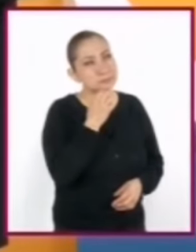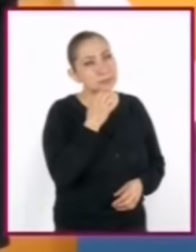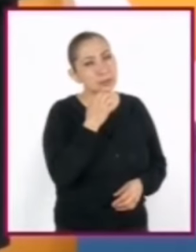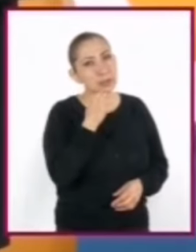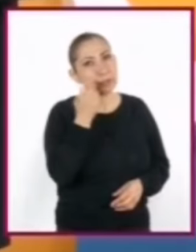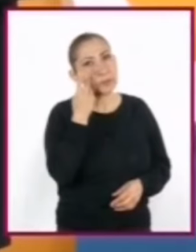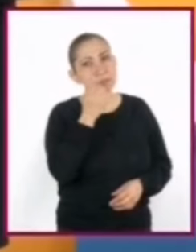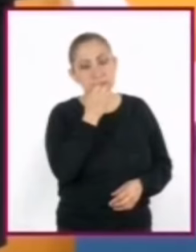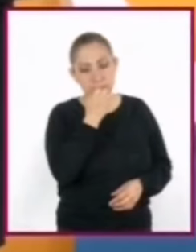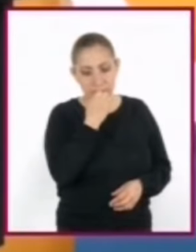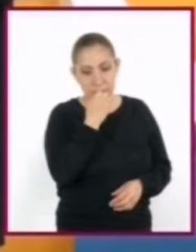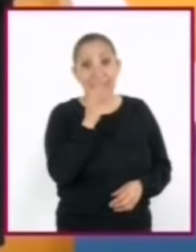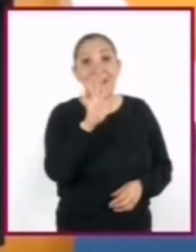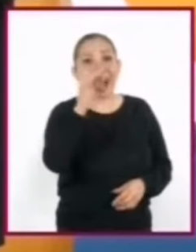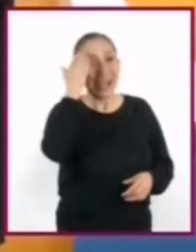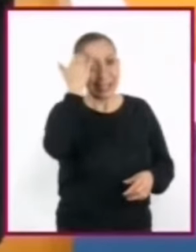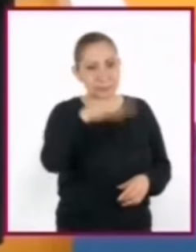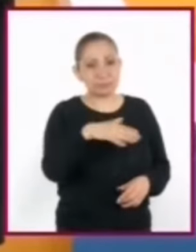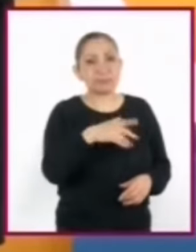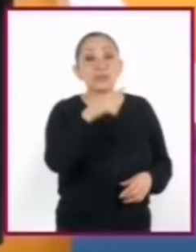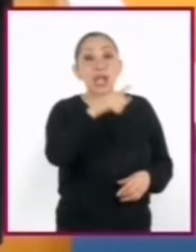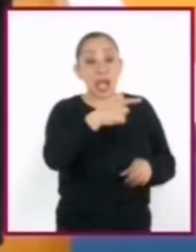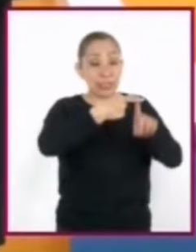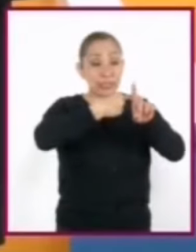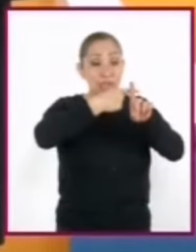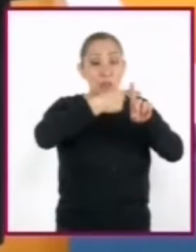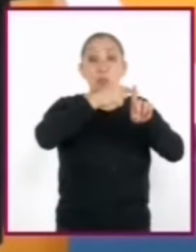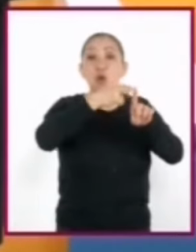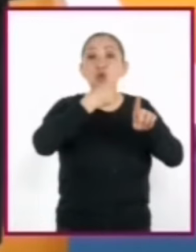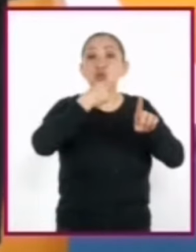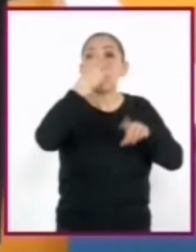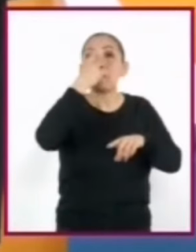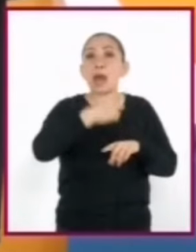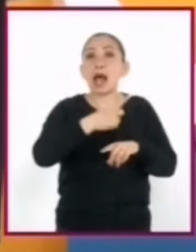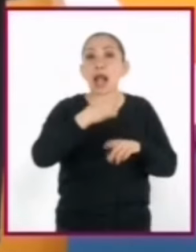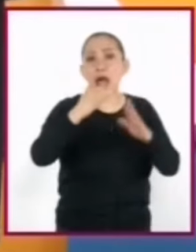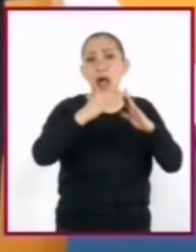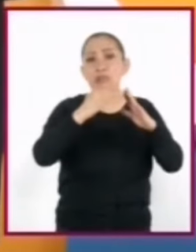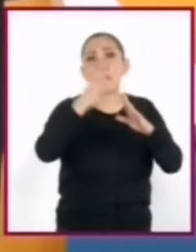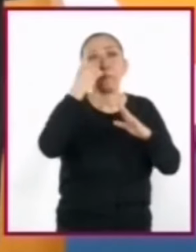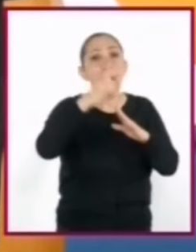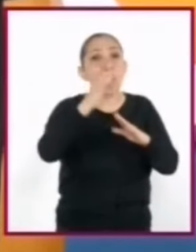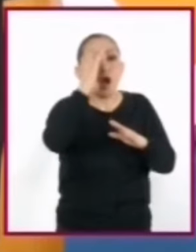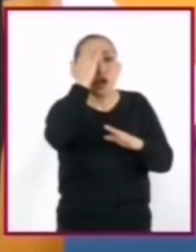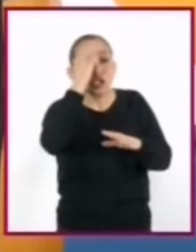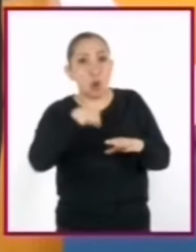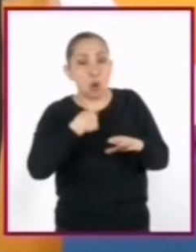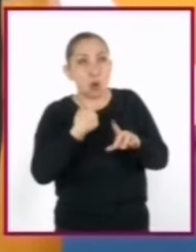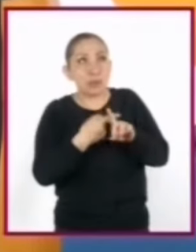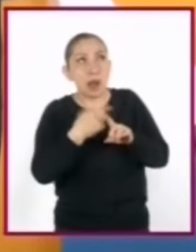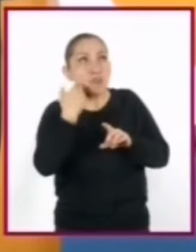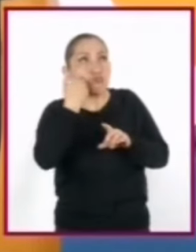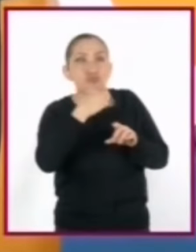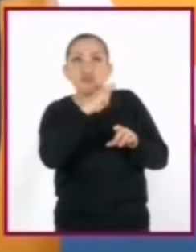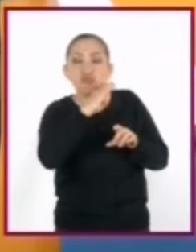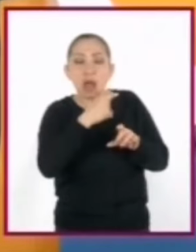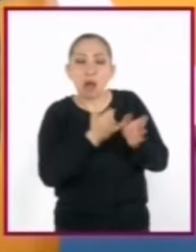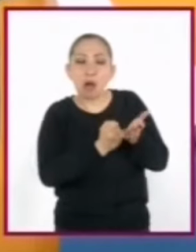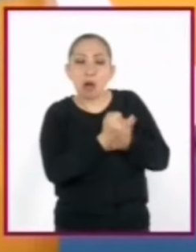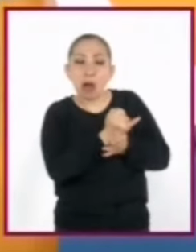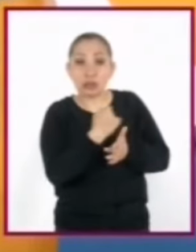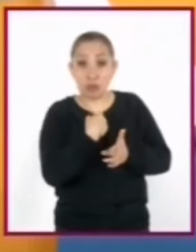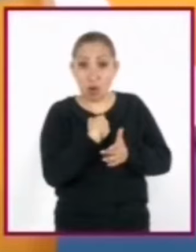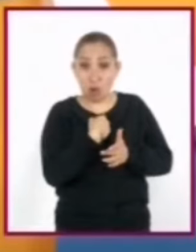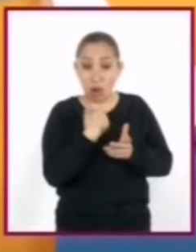Déjeme ver. Ya lo tengo. El termómetro lo puedo utilizar en casa para conocer mi temperatura y determinar